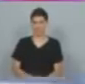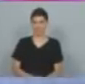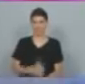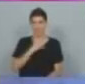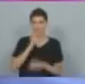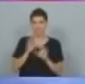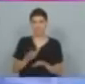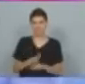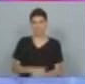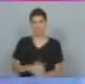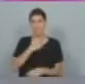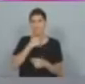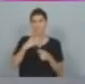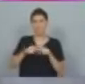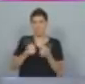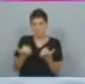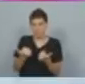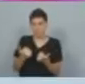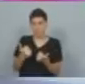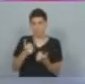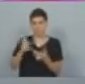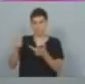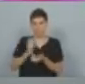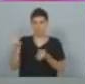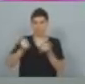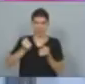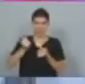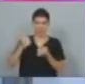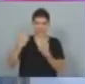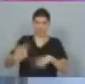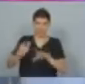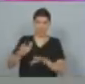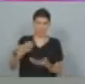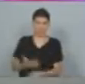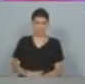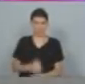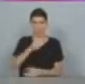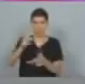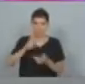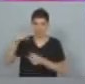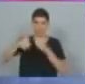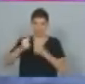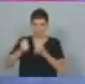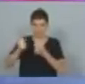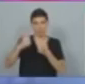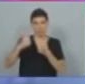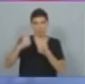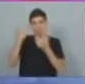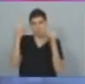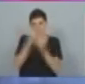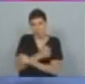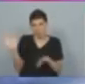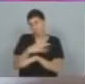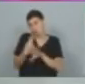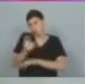Por arriba cinco me quiero separar. Nadie me dijo que tenía que estar en un auto donde hubiera estar con todas esas cosas. Si vos hubieras dicho que ese auto tenía todas las dificultades, no lo